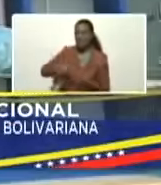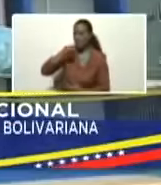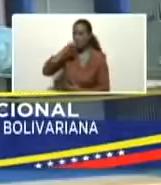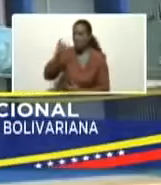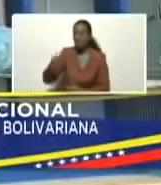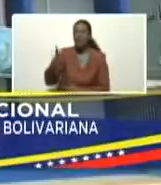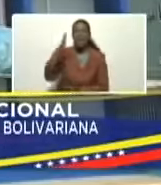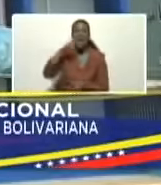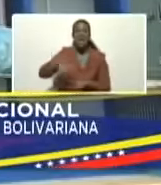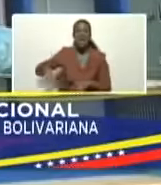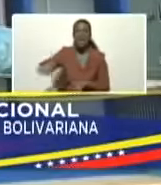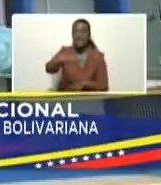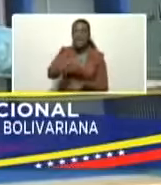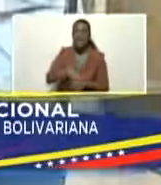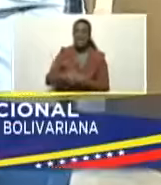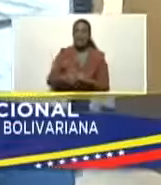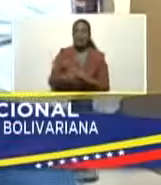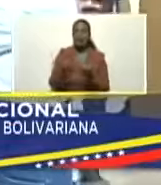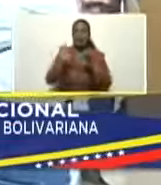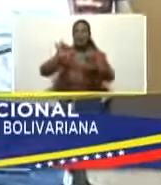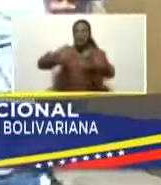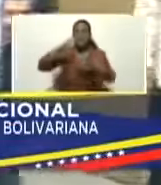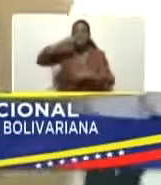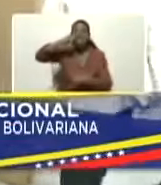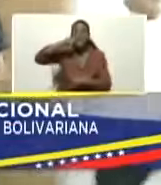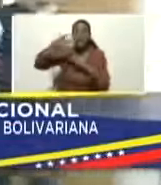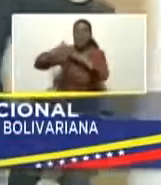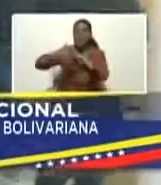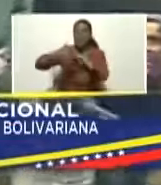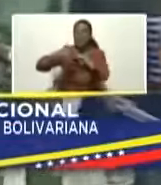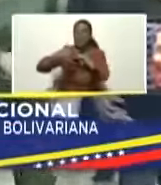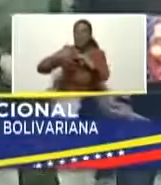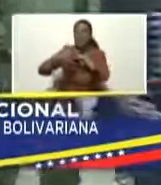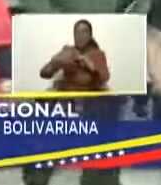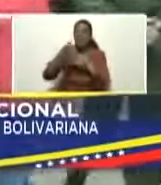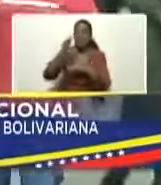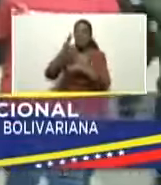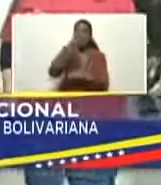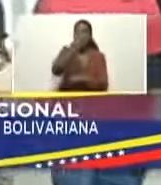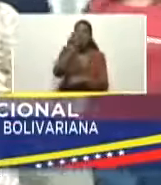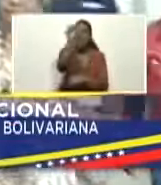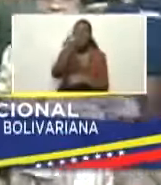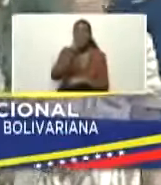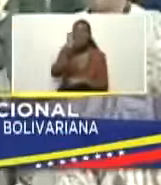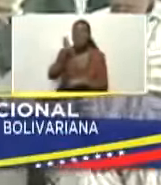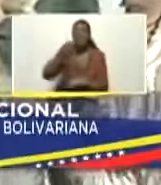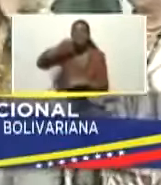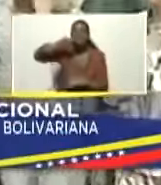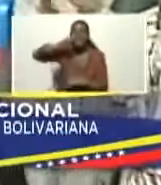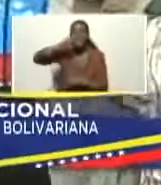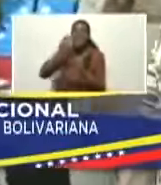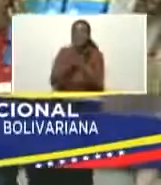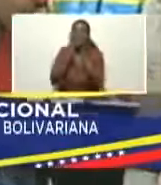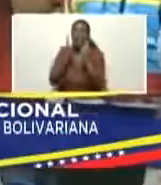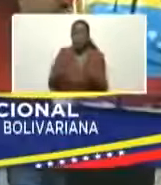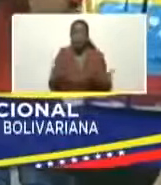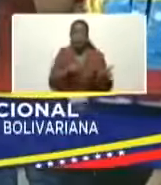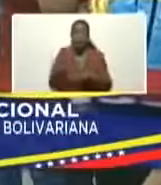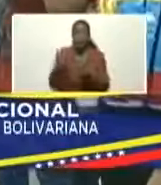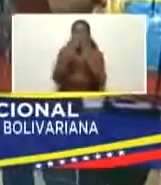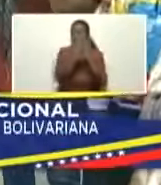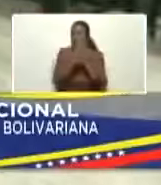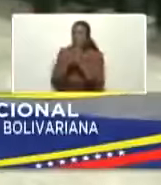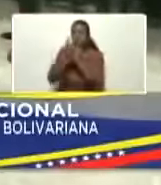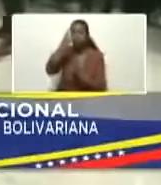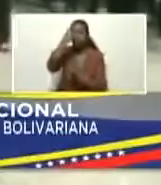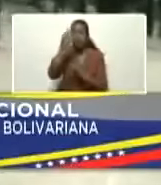Tenemos aquí estudiantes de mecánica dental, técnico superior en mecánica dental. ¿Van a estudiar mecánica? Están estudiando ya. Bueno, para que